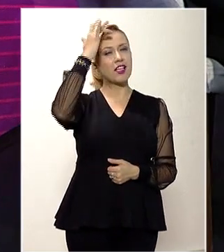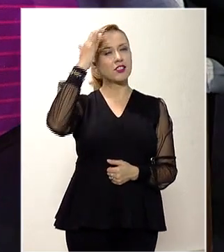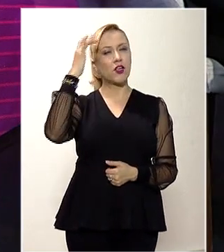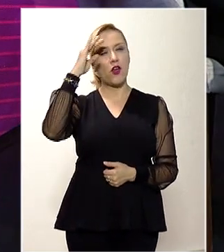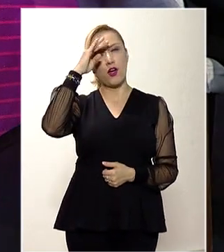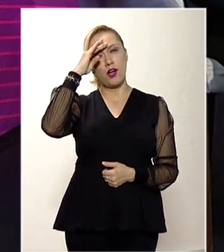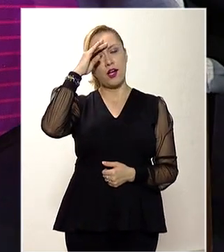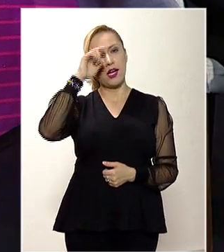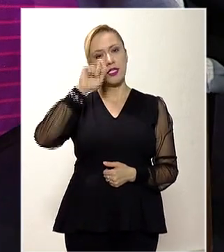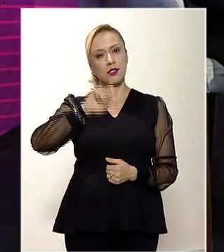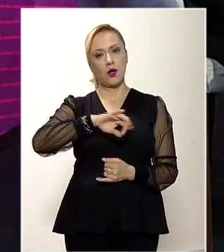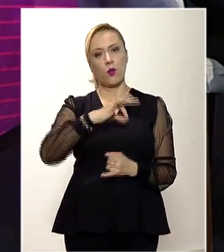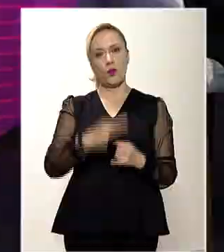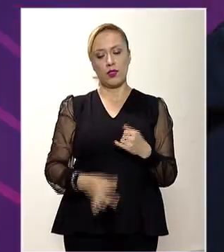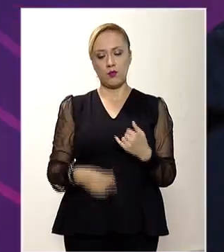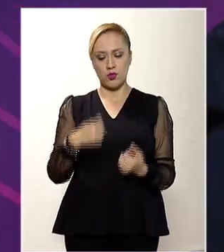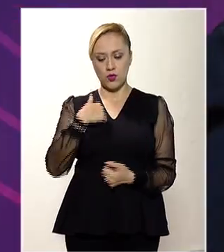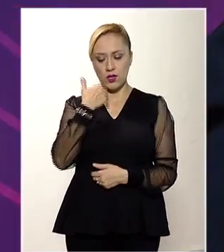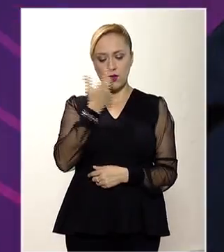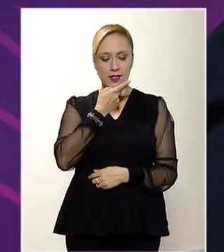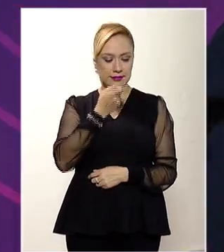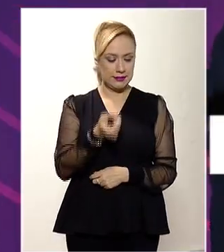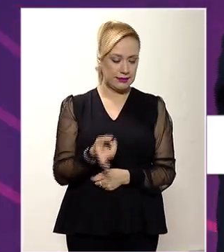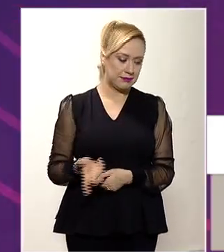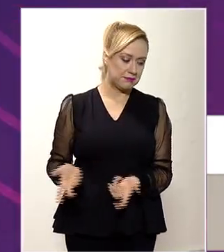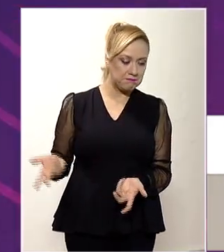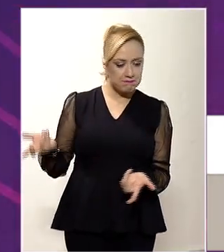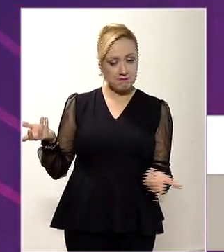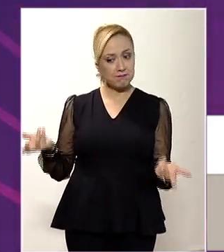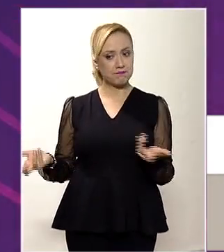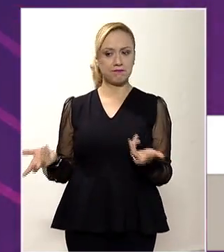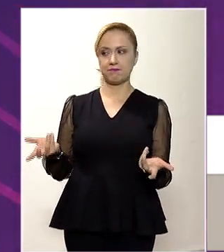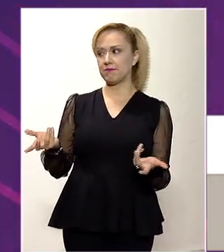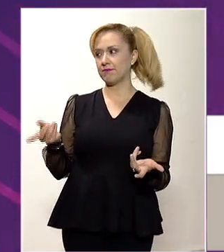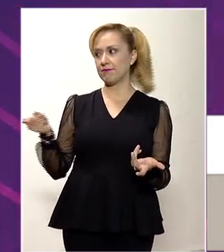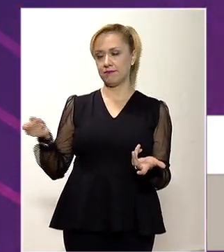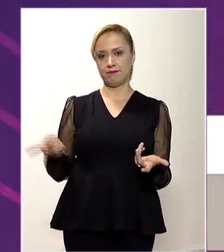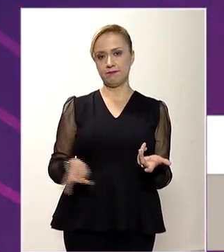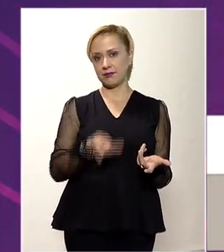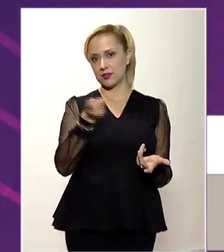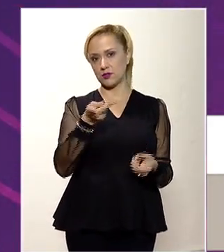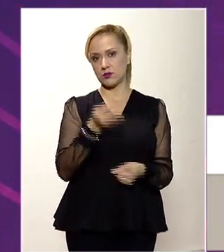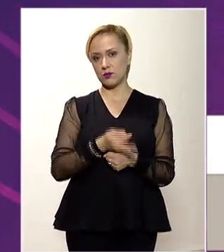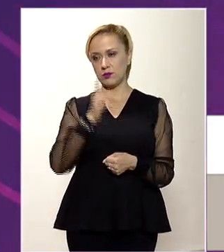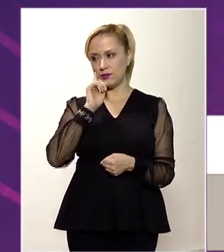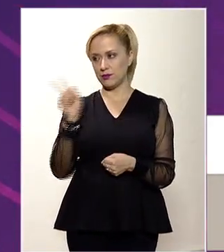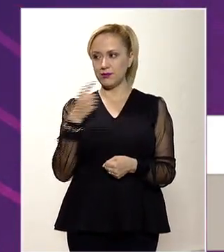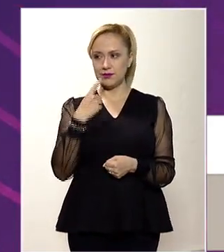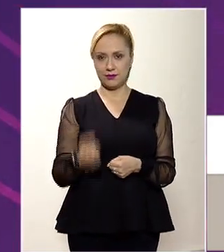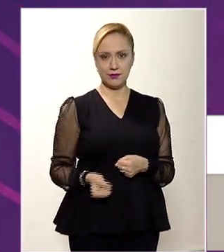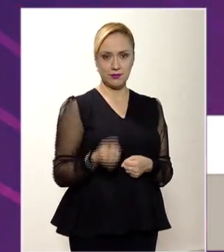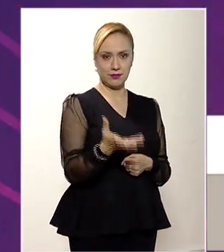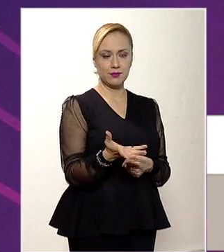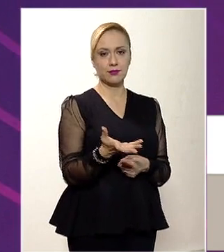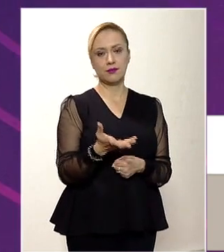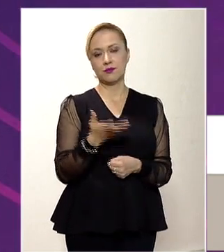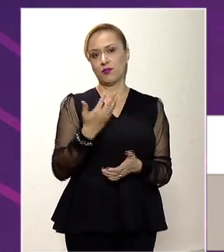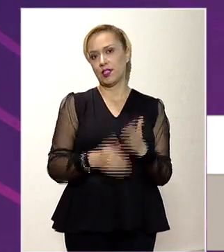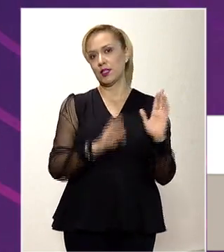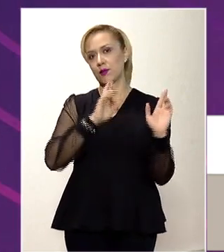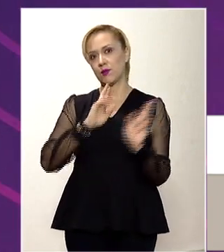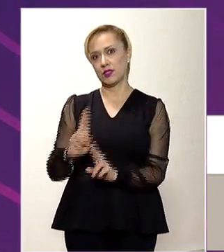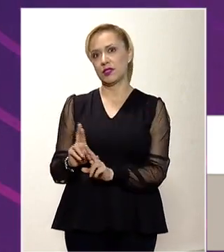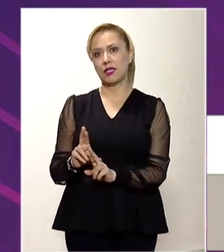final retomaría por ahí, digamos, lo que dice, una pregunta que lanzaba Volga, que está como pendiente de respuesta, ¿no? O